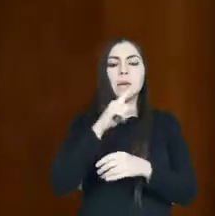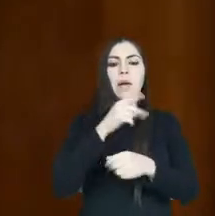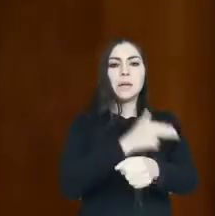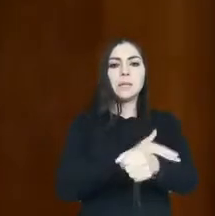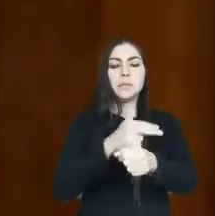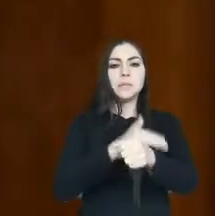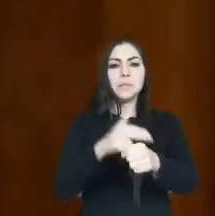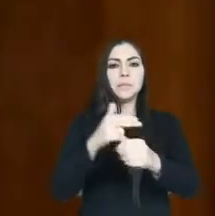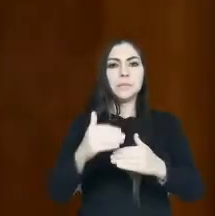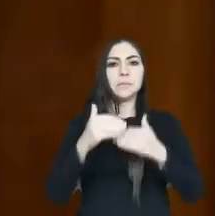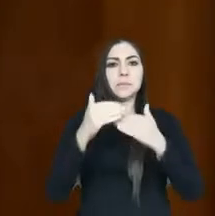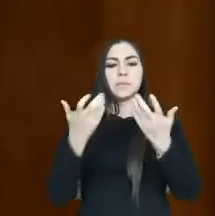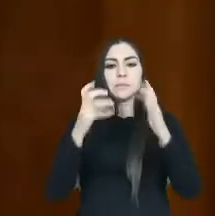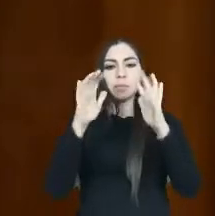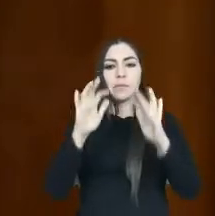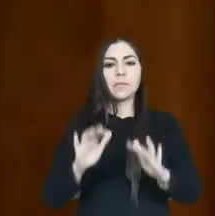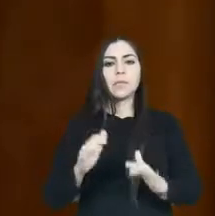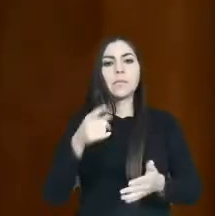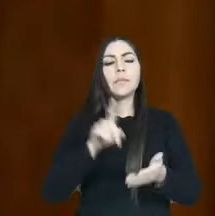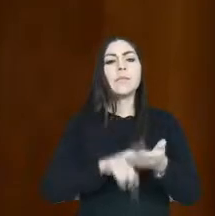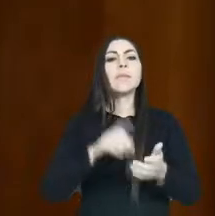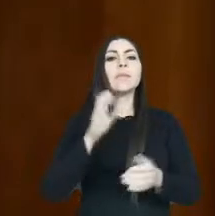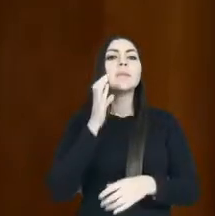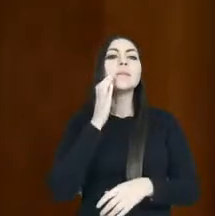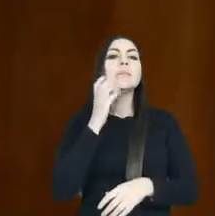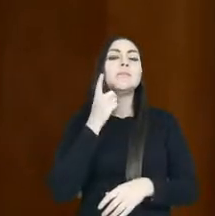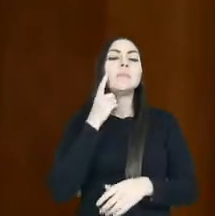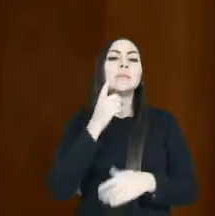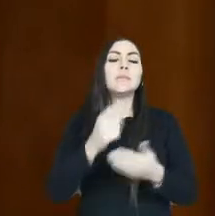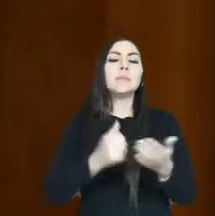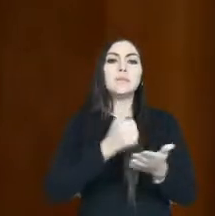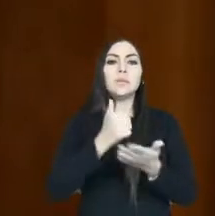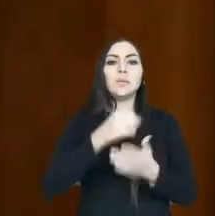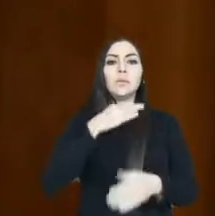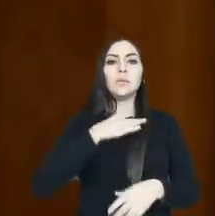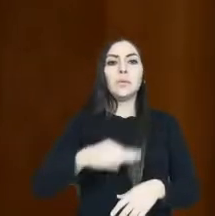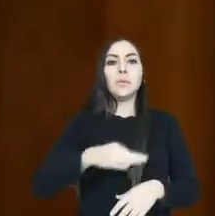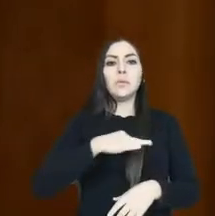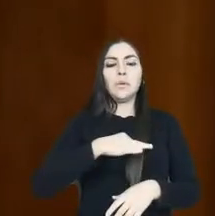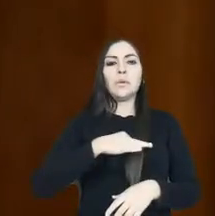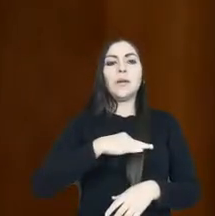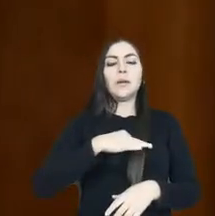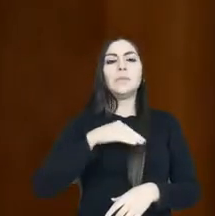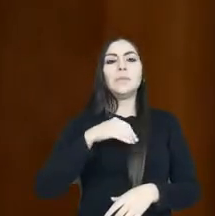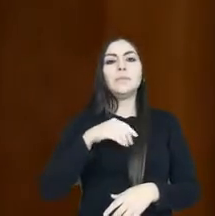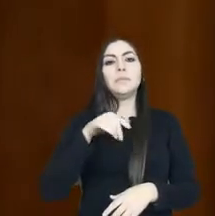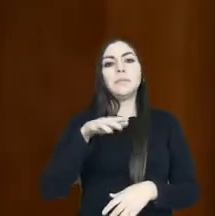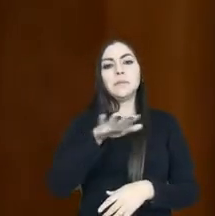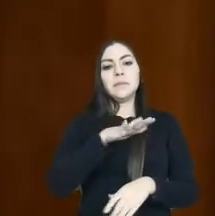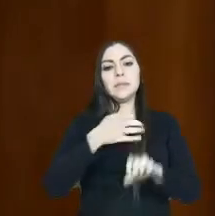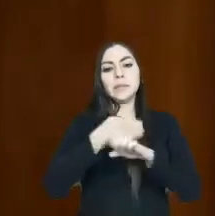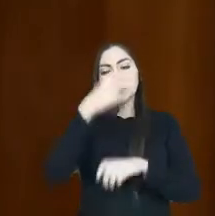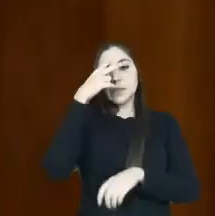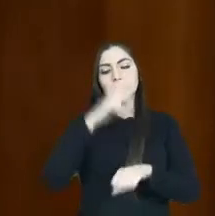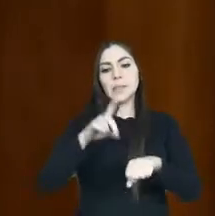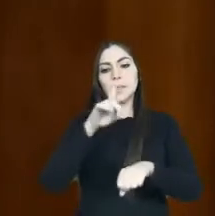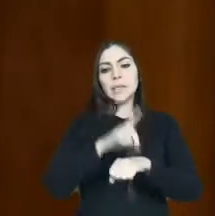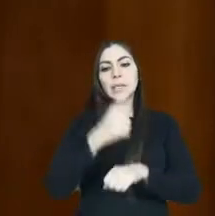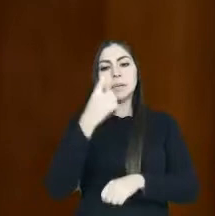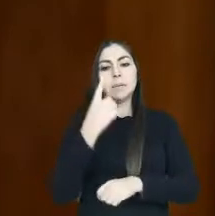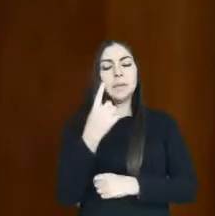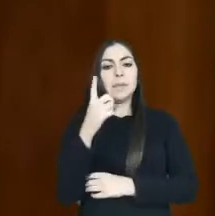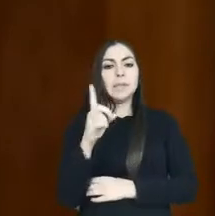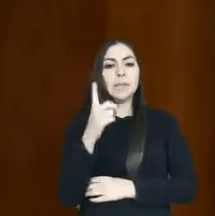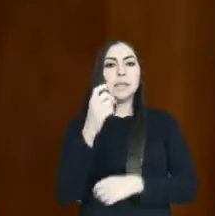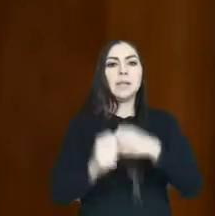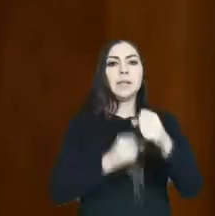procedentes, dado en el Palacio del Poder Legislativo en la ciudad de Toluca de Lerdo, capital del Estado de México, el primer día del mes de